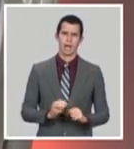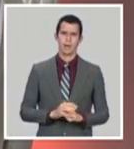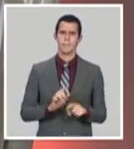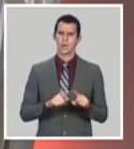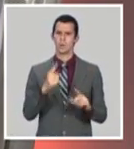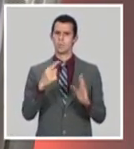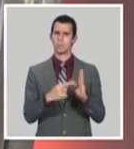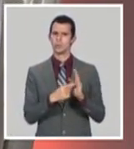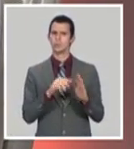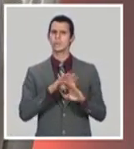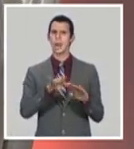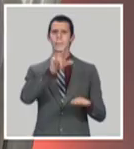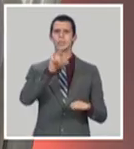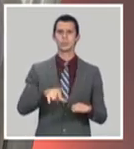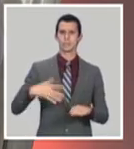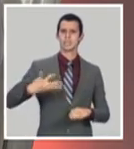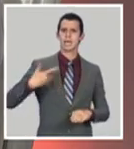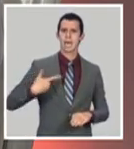favorecen la